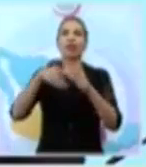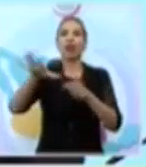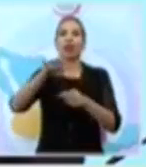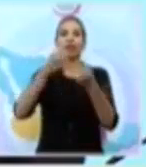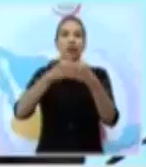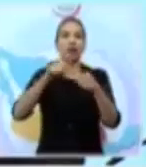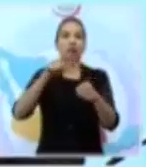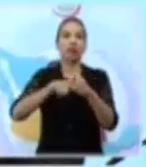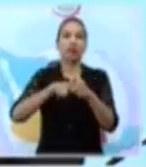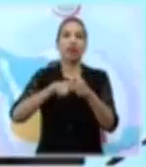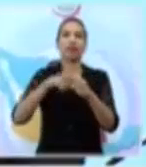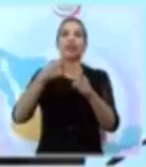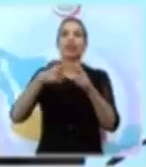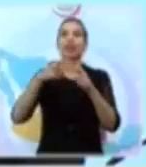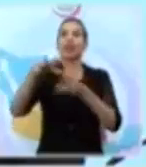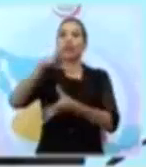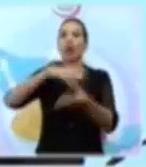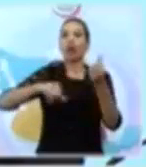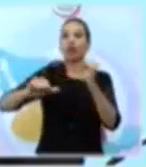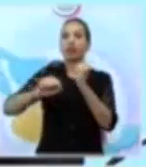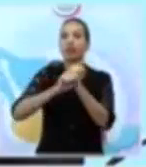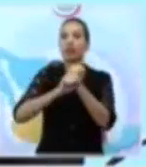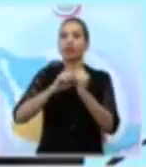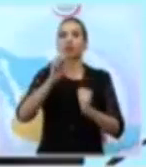social y sustentabilidad.